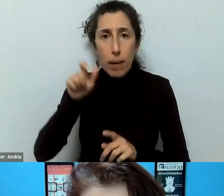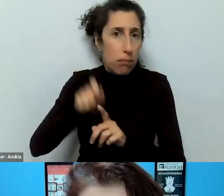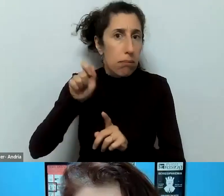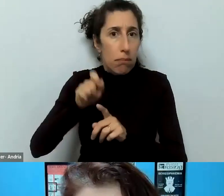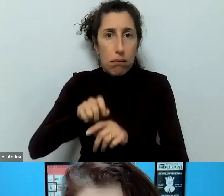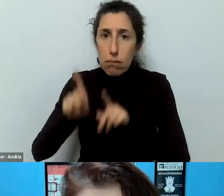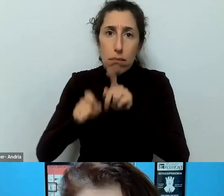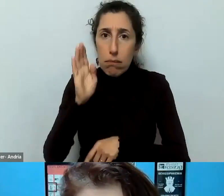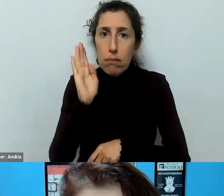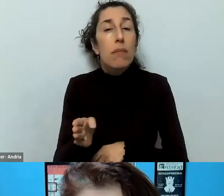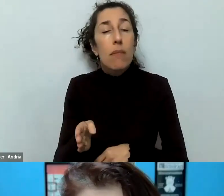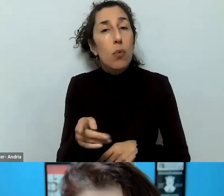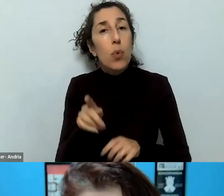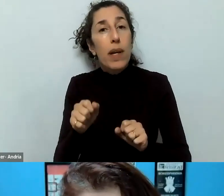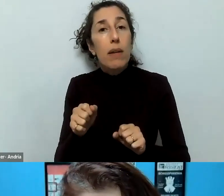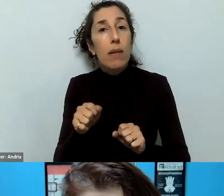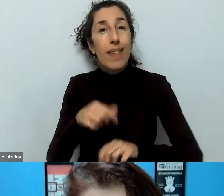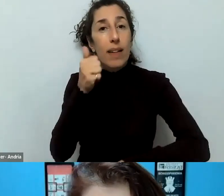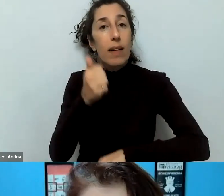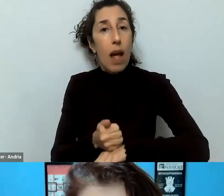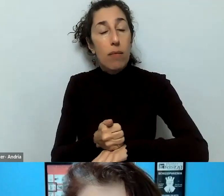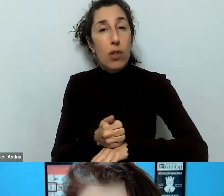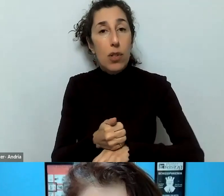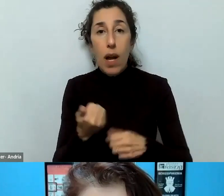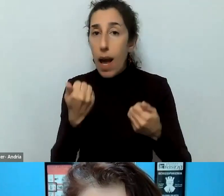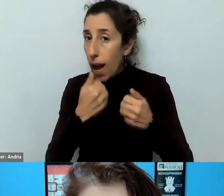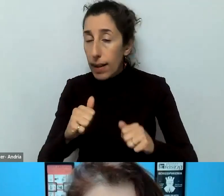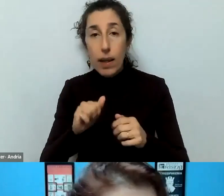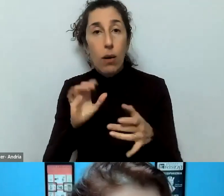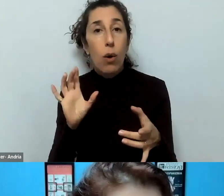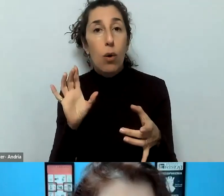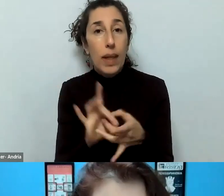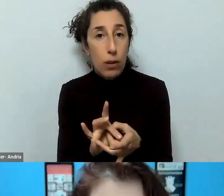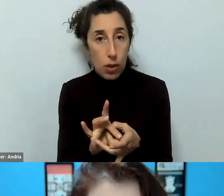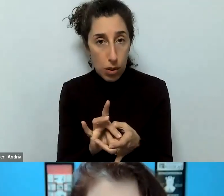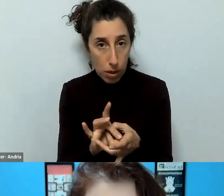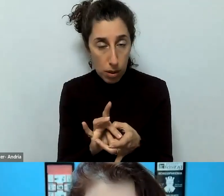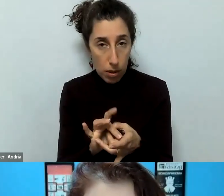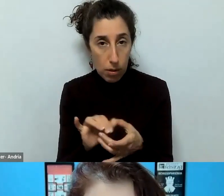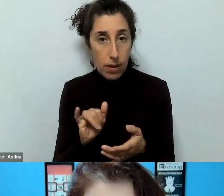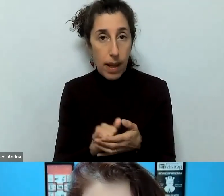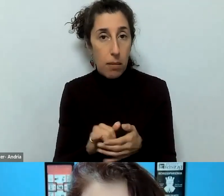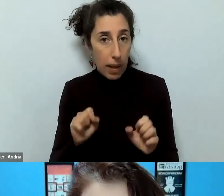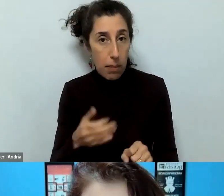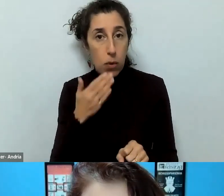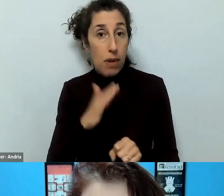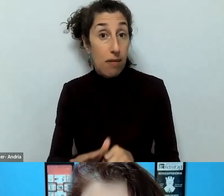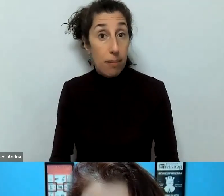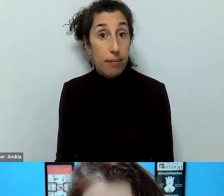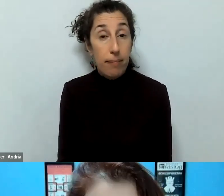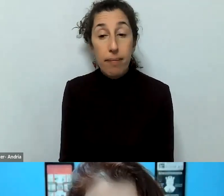es nomás llegando a un lugar, es mejor establecer una conexión.